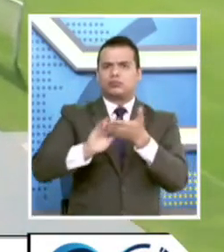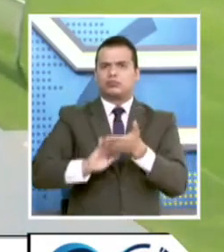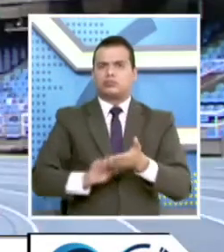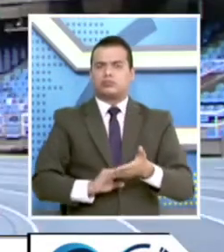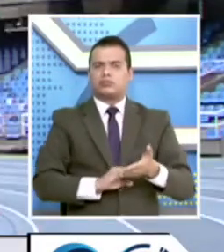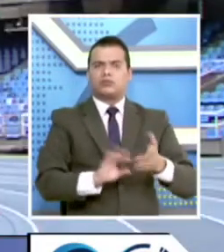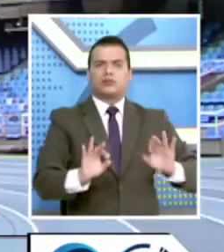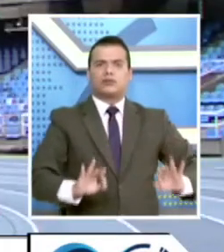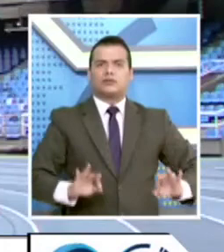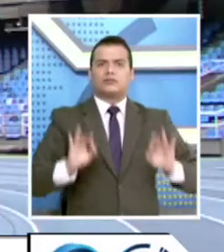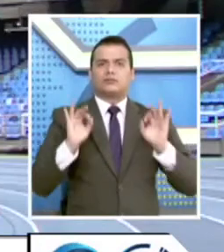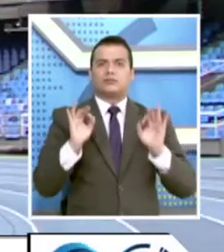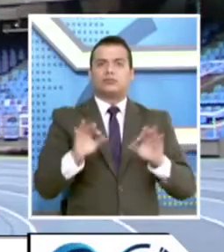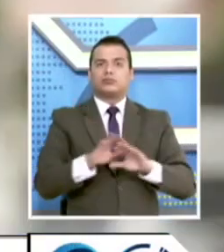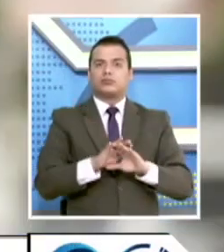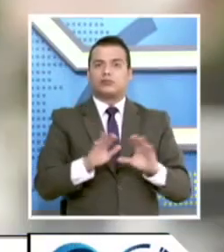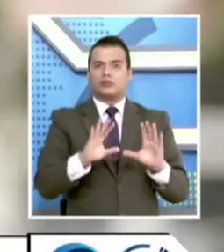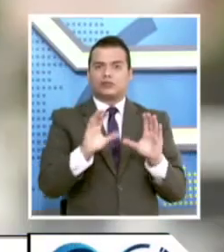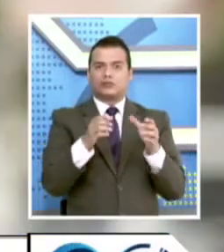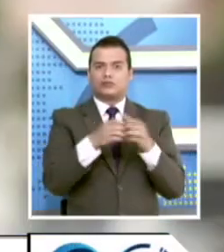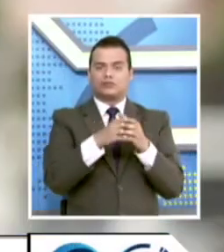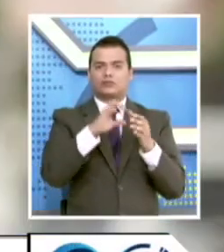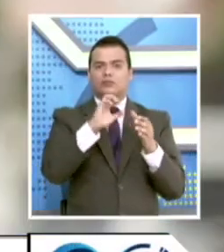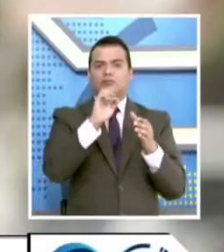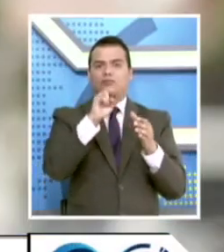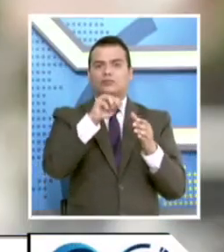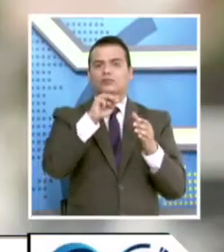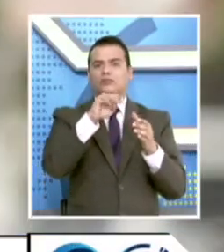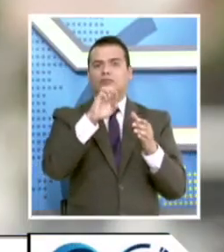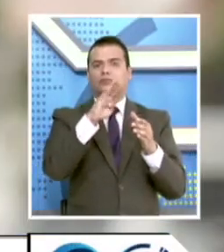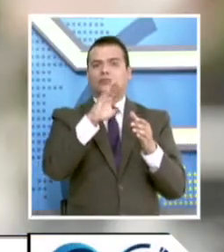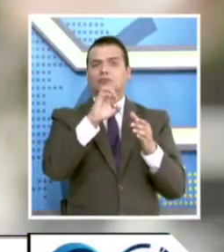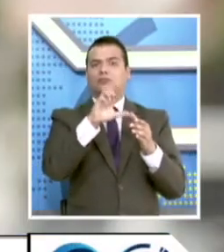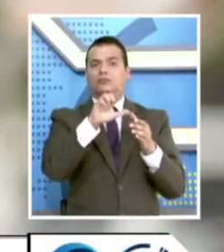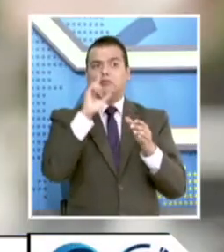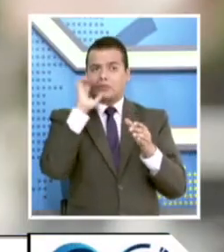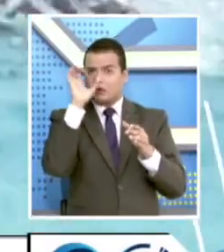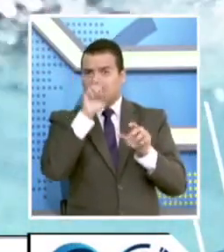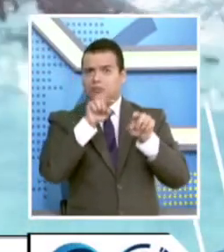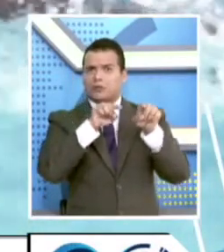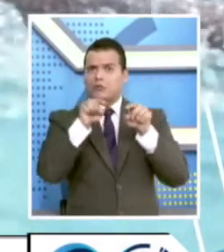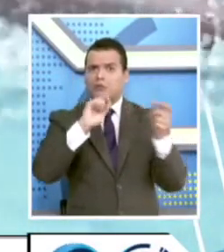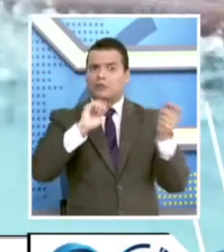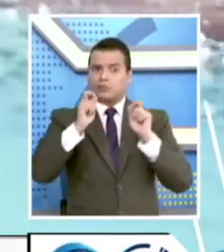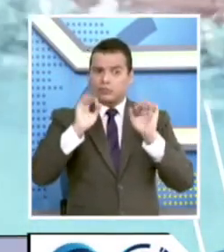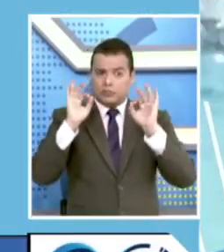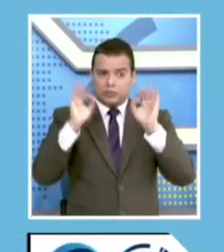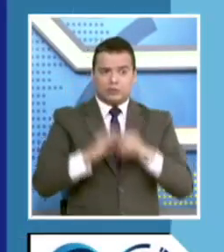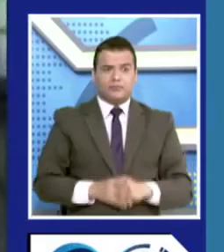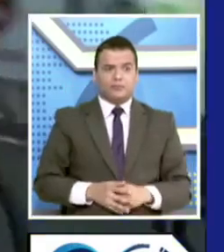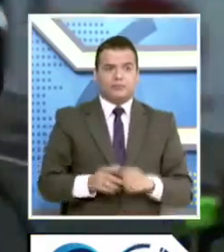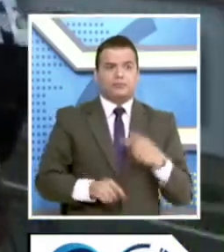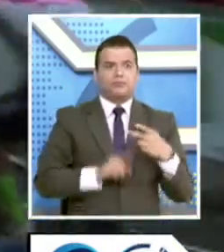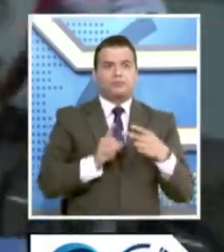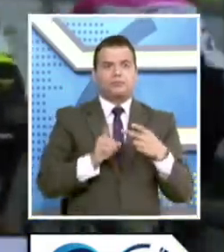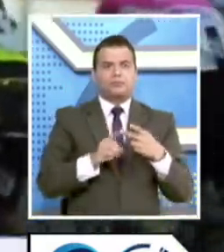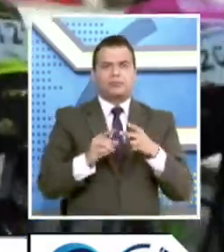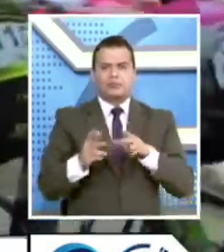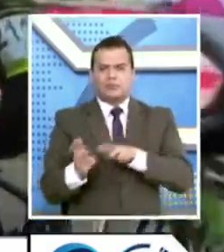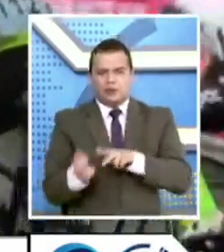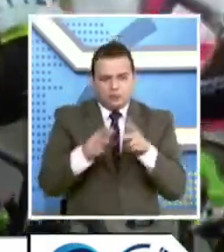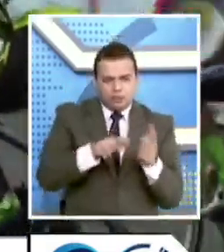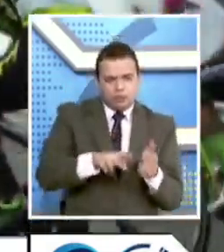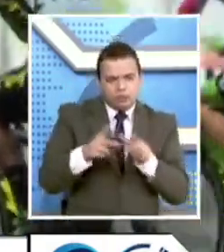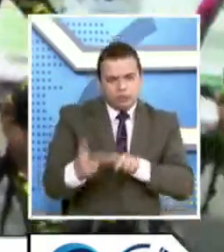eso también la Conmebol estuvo en enero y febrero y ellos vieron los cambios. La primera vuelta al